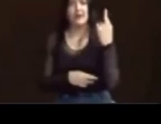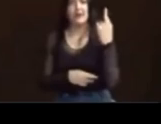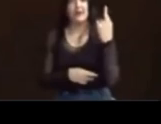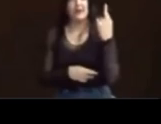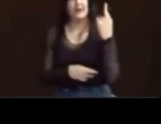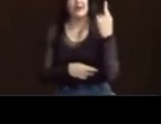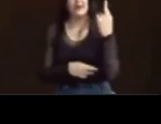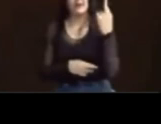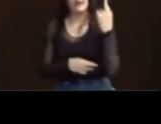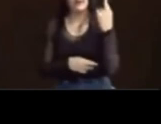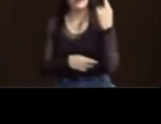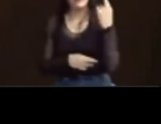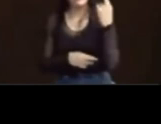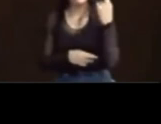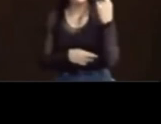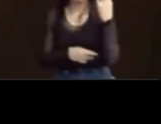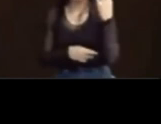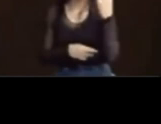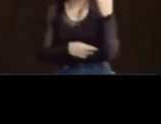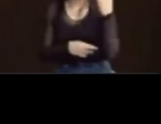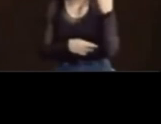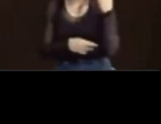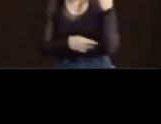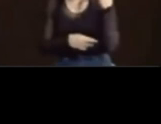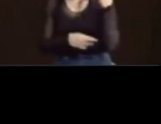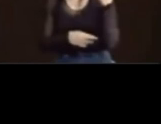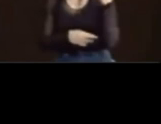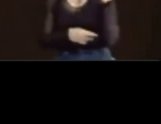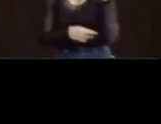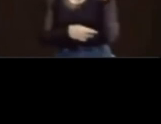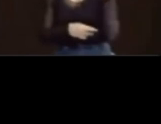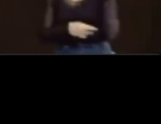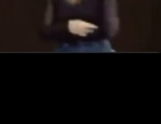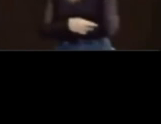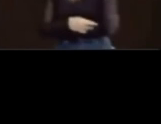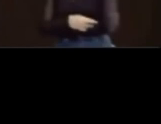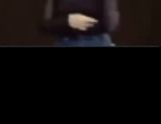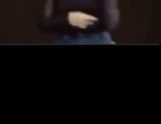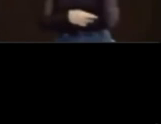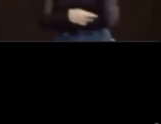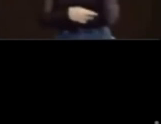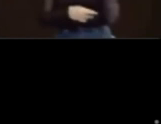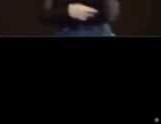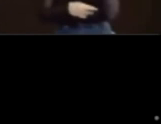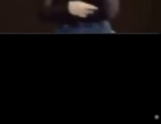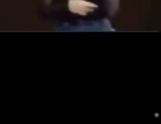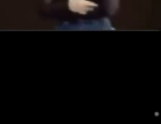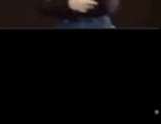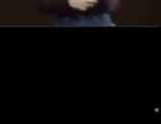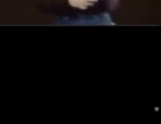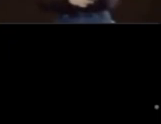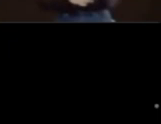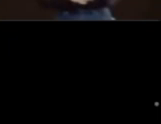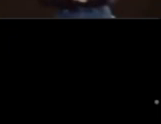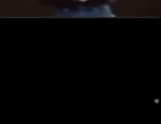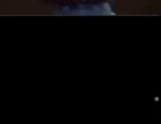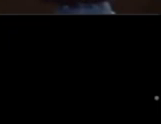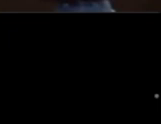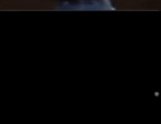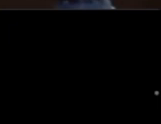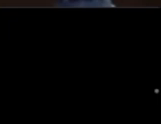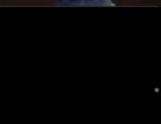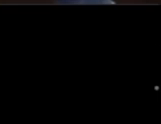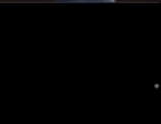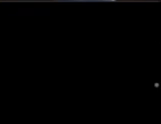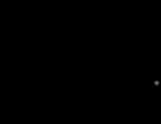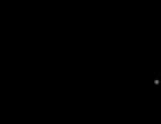día, en un solo ataque, hubieran muerto 7.600 personas o 23.000 personas